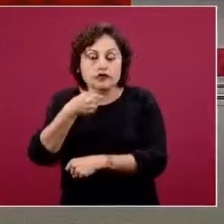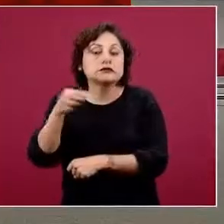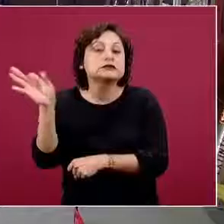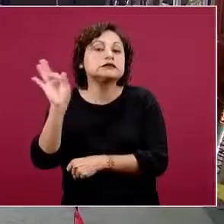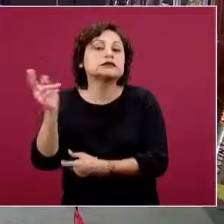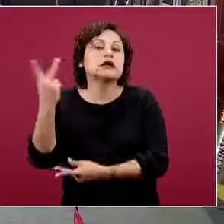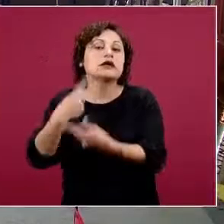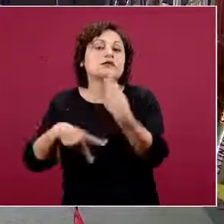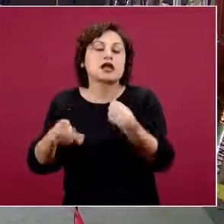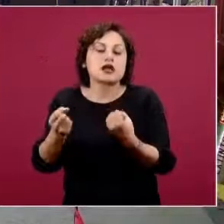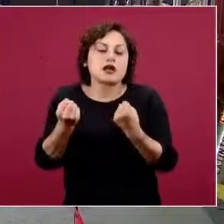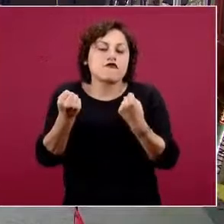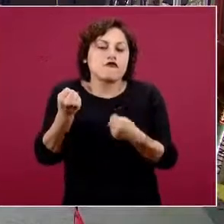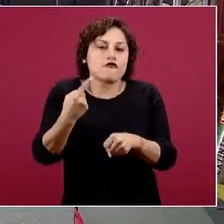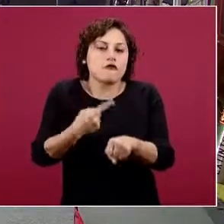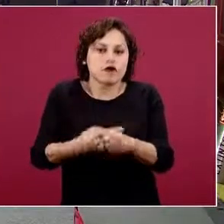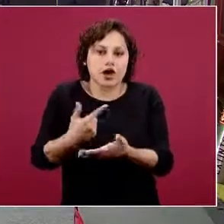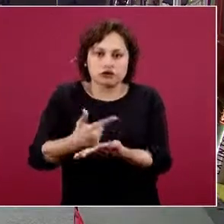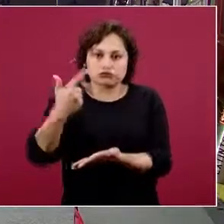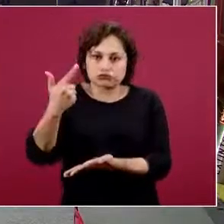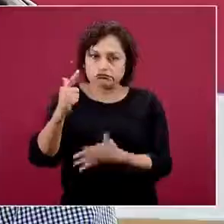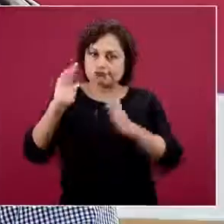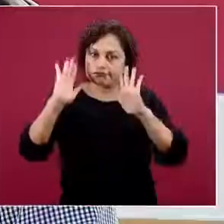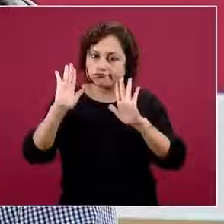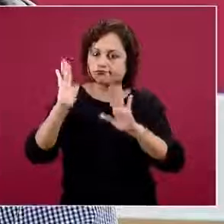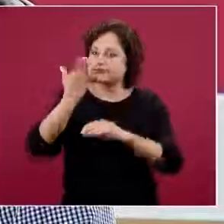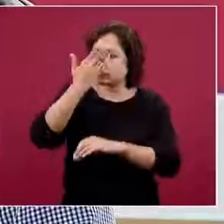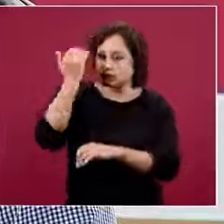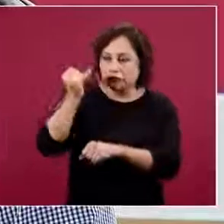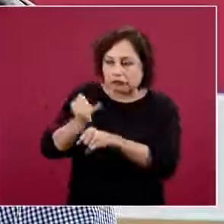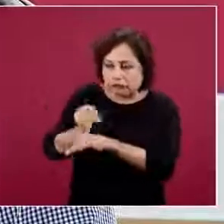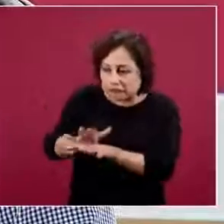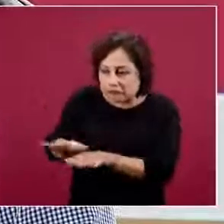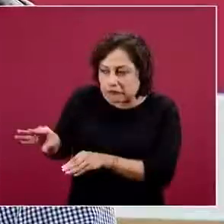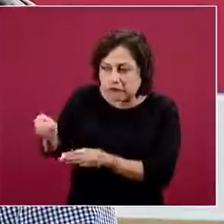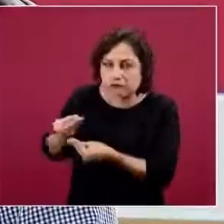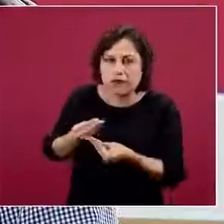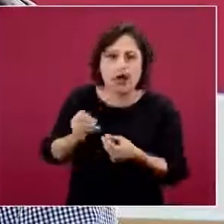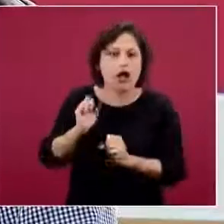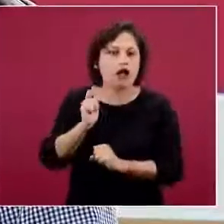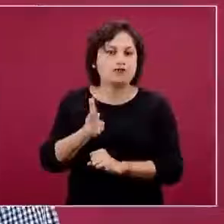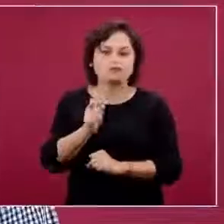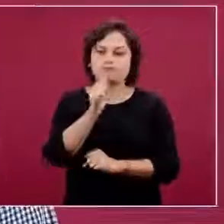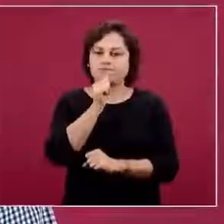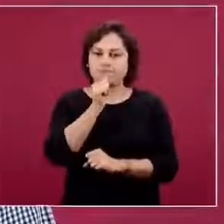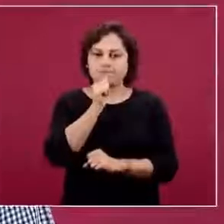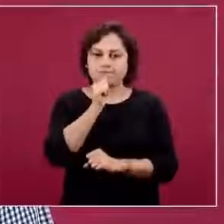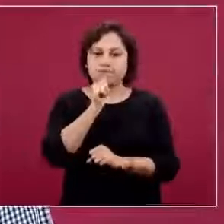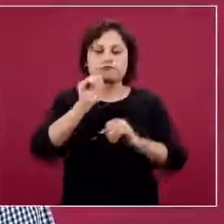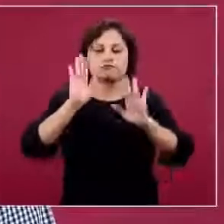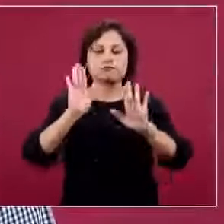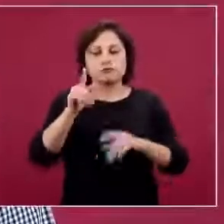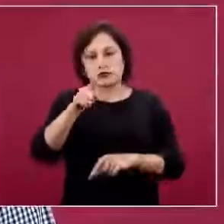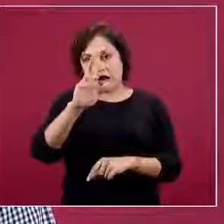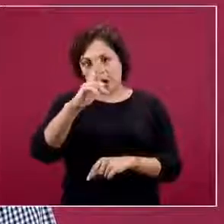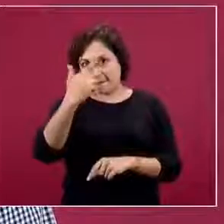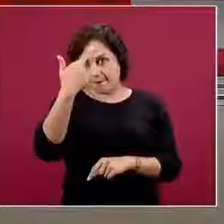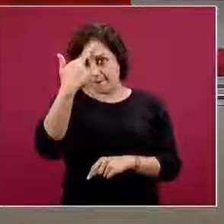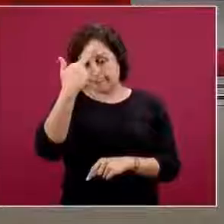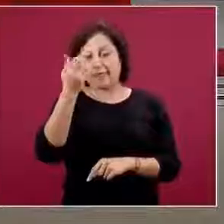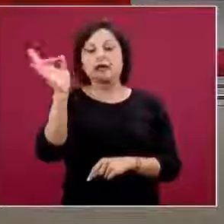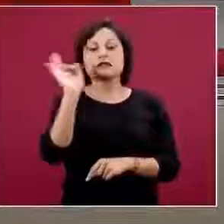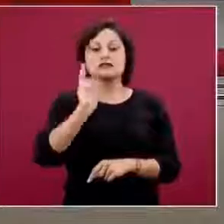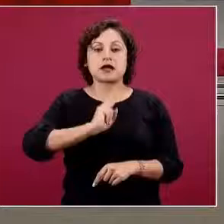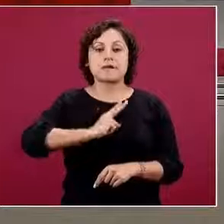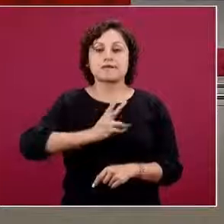grave. Recordemos que finalmente el tener la presencia de un virus o algún otro microorganismo en las vías